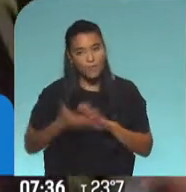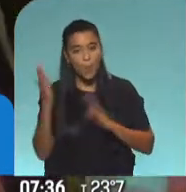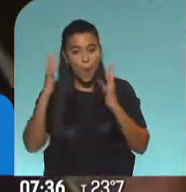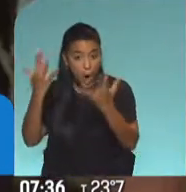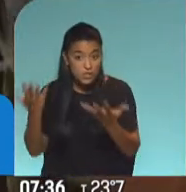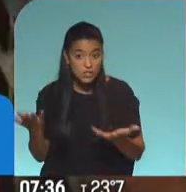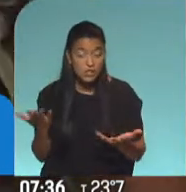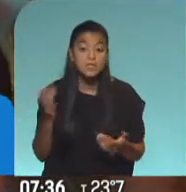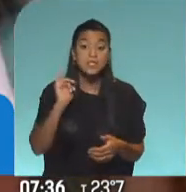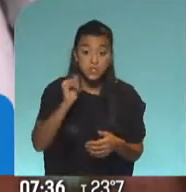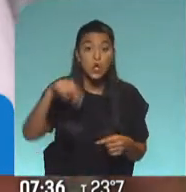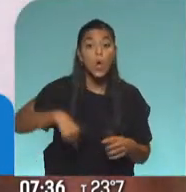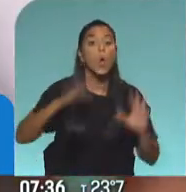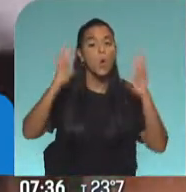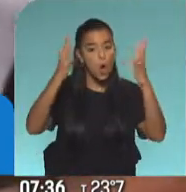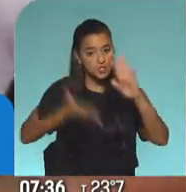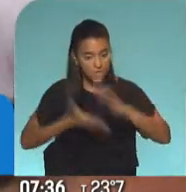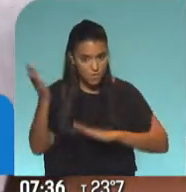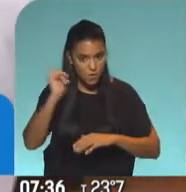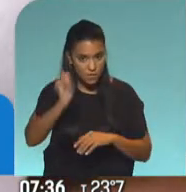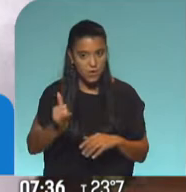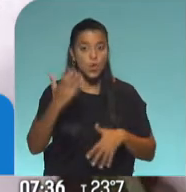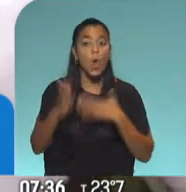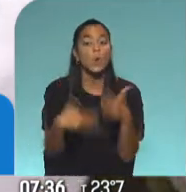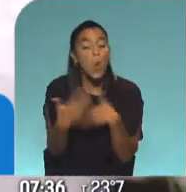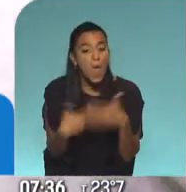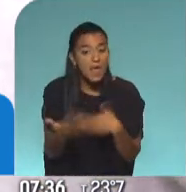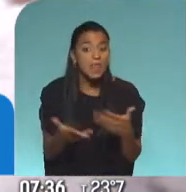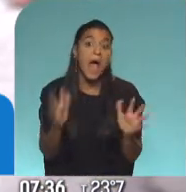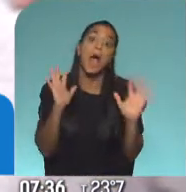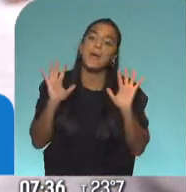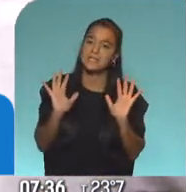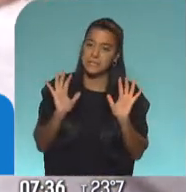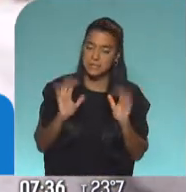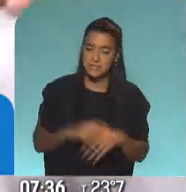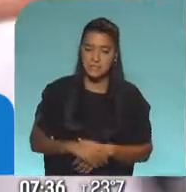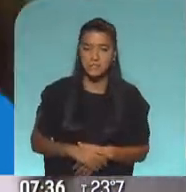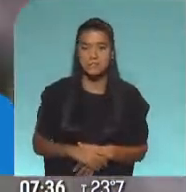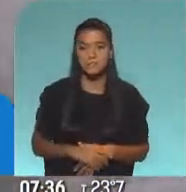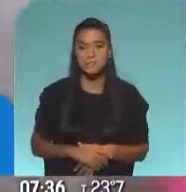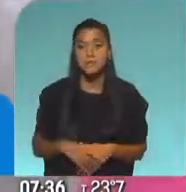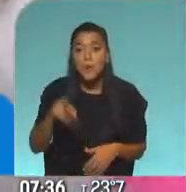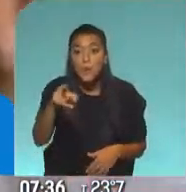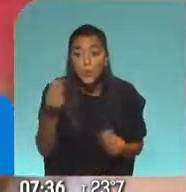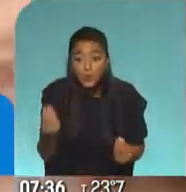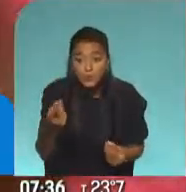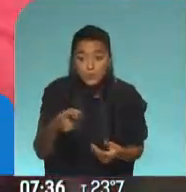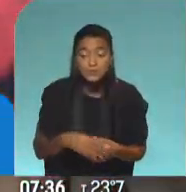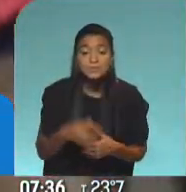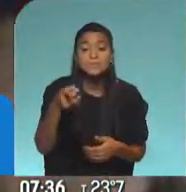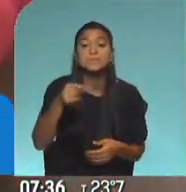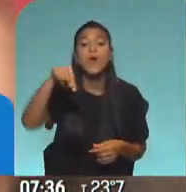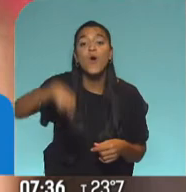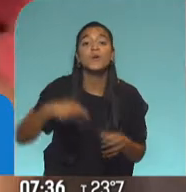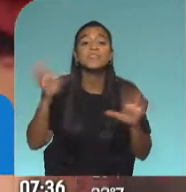Fuimos al bosque. Ah, fuimos al bosque. Sí, al bosque, a los jueguitos, a veces. Y vos, hermosa, ¿qué